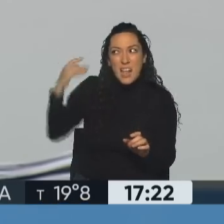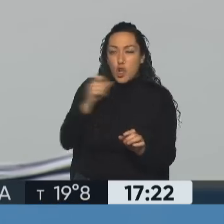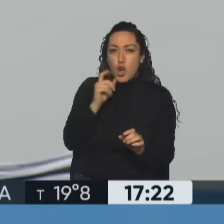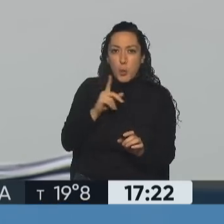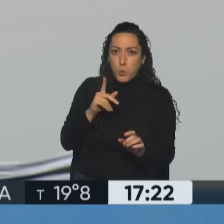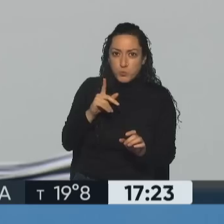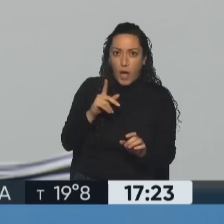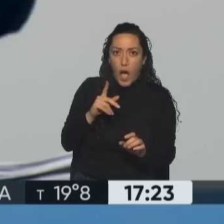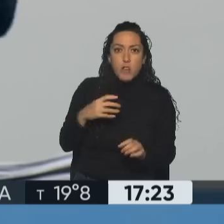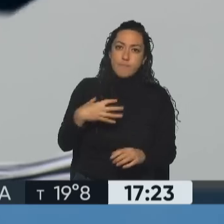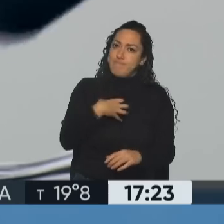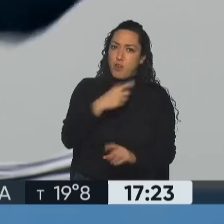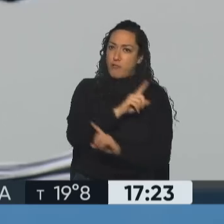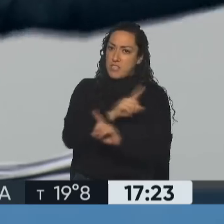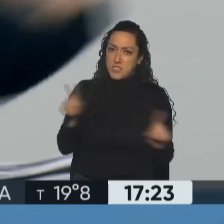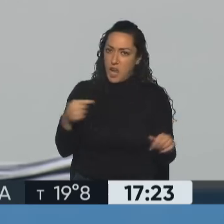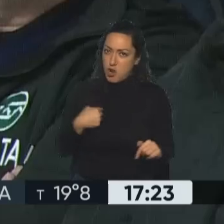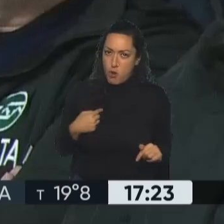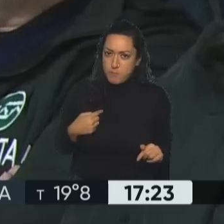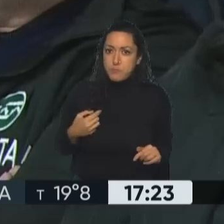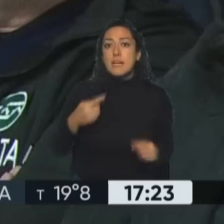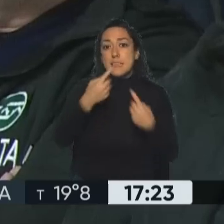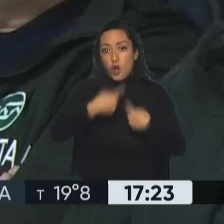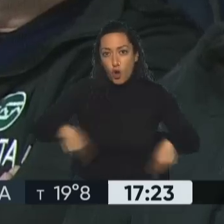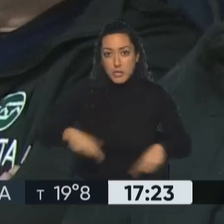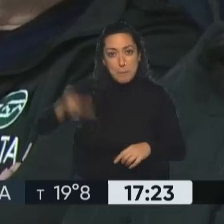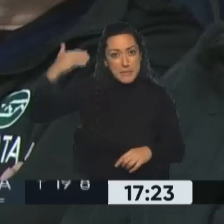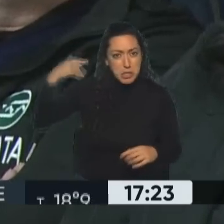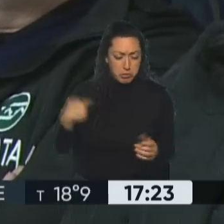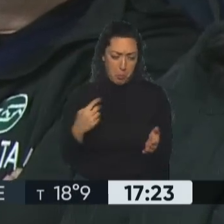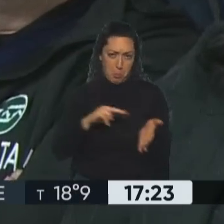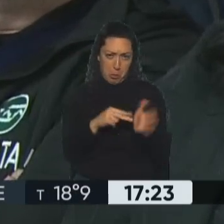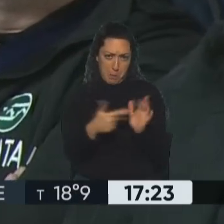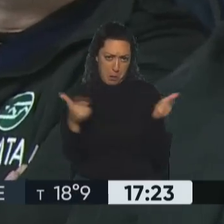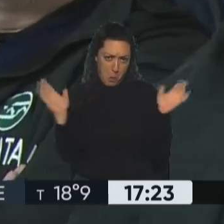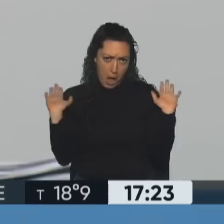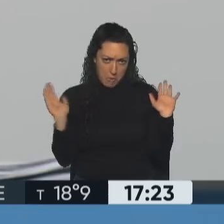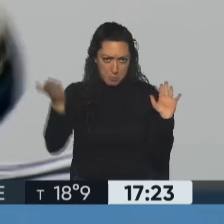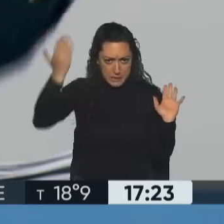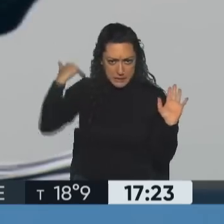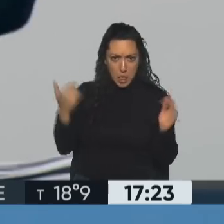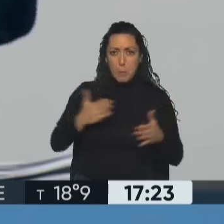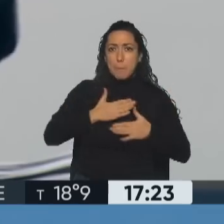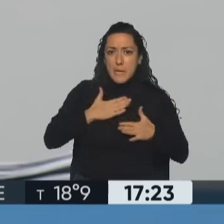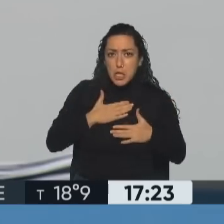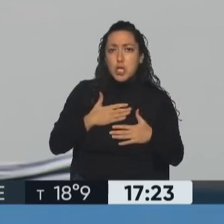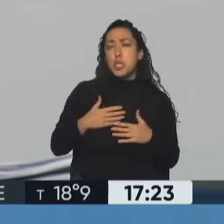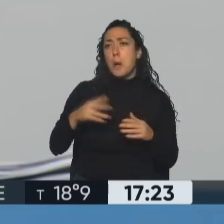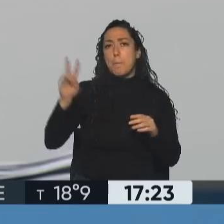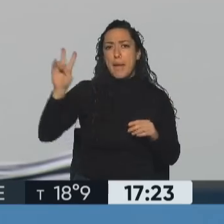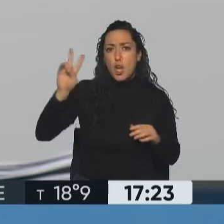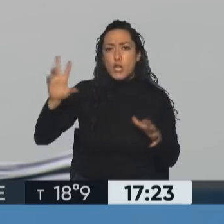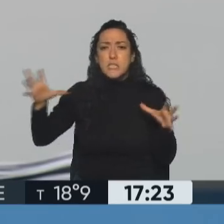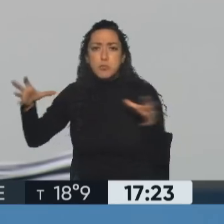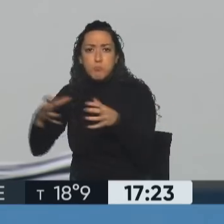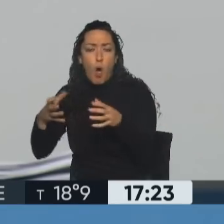porque además no les gustan las cosas que hicieron durante el pasado. Yo no tengo problemas con el pasado, con el mío, con el del